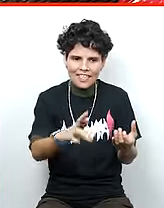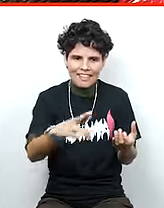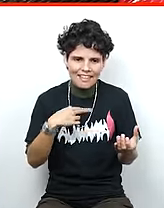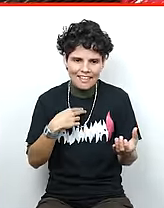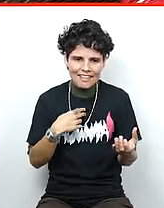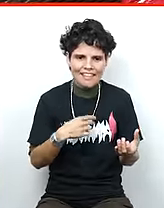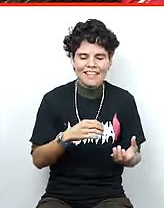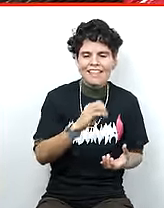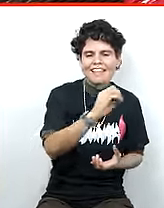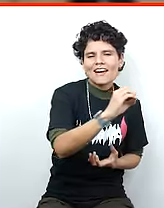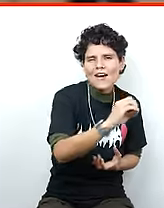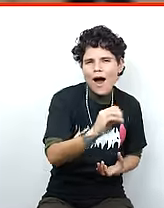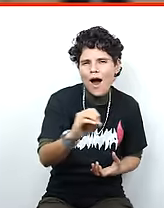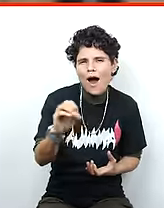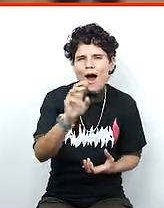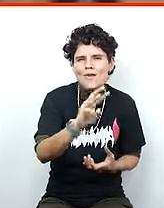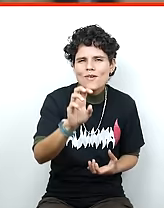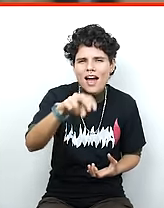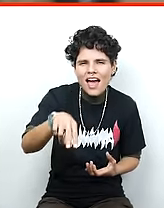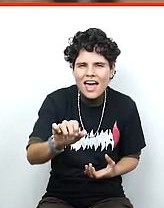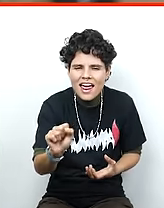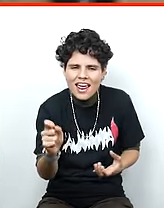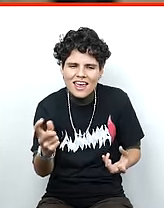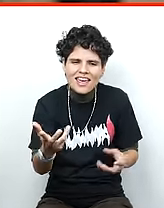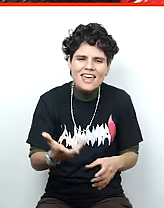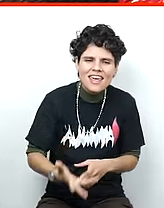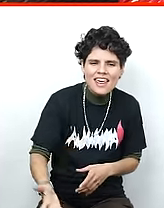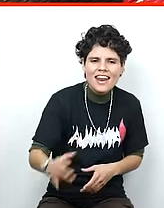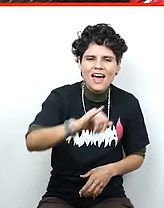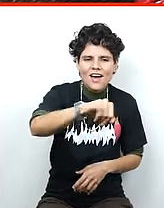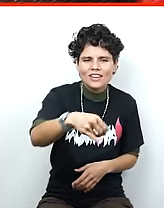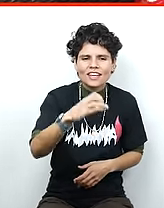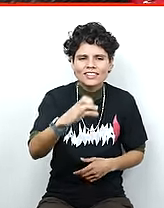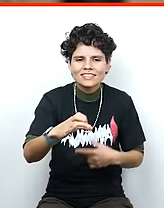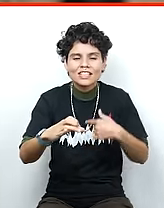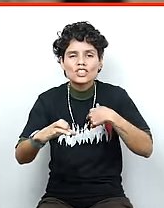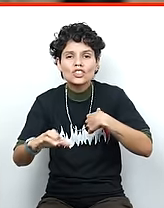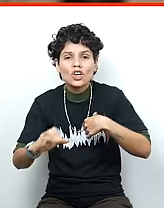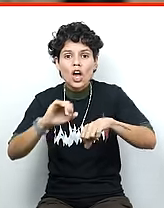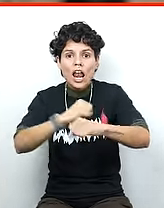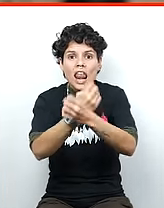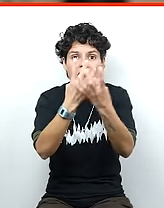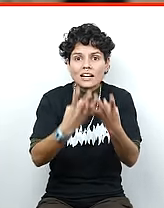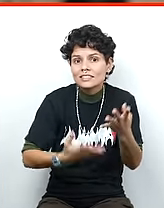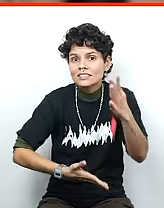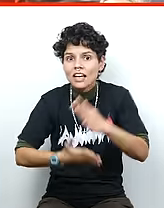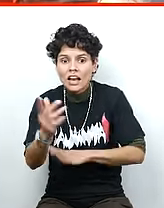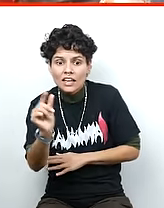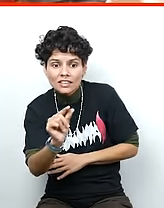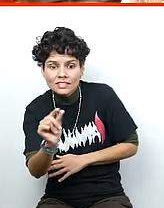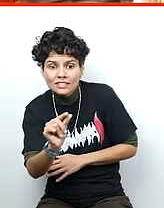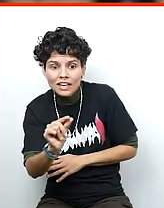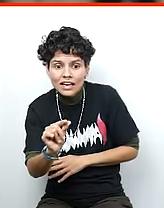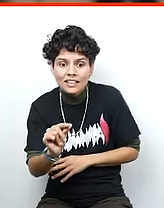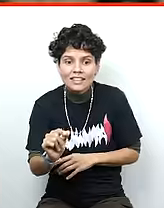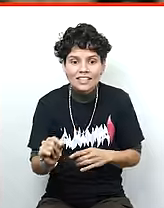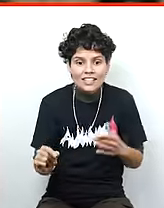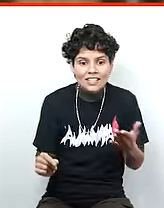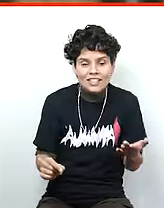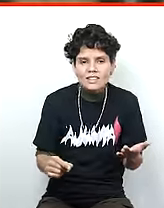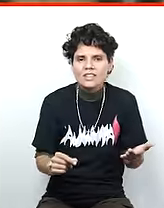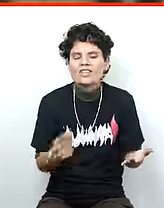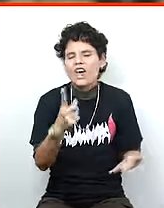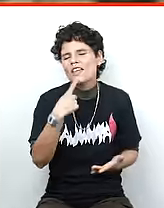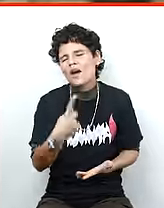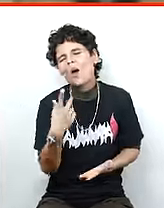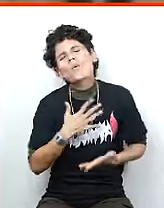poní. ¡Oh, buena! JC, soy Juliano Sosa, acabo de salir de la cárcel. Compita, cuando